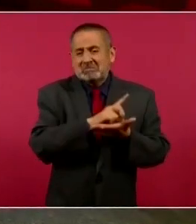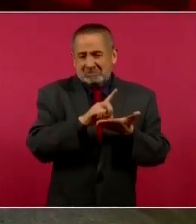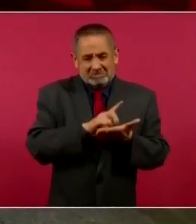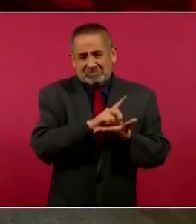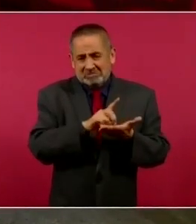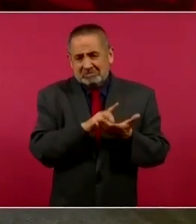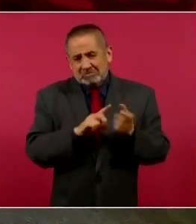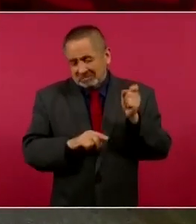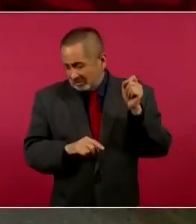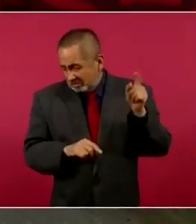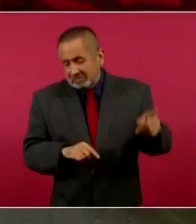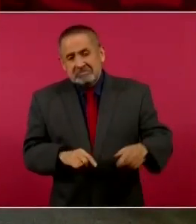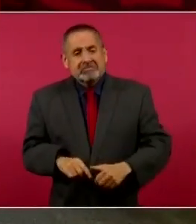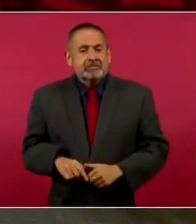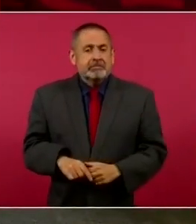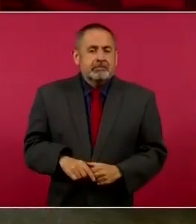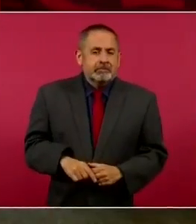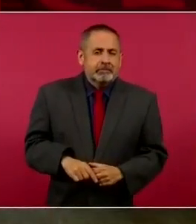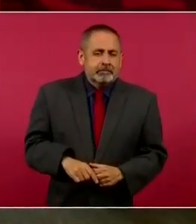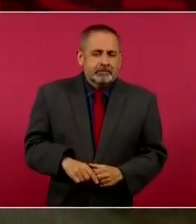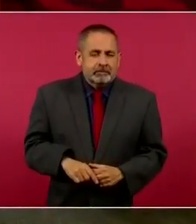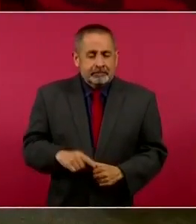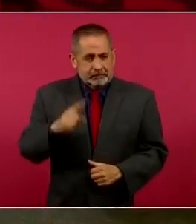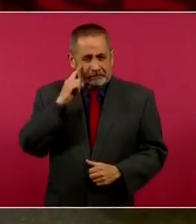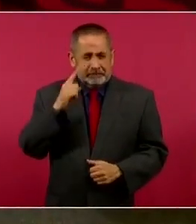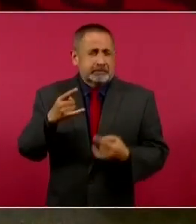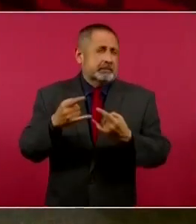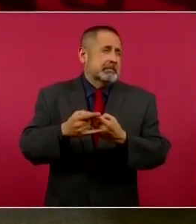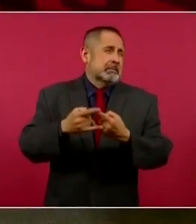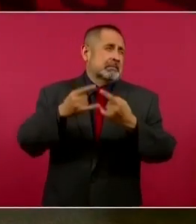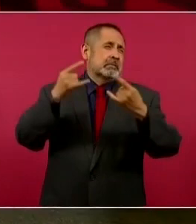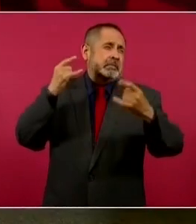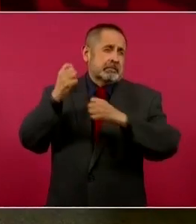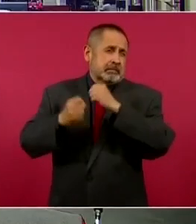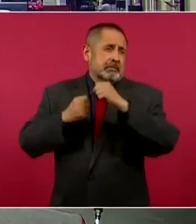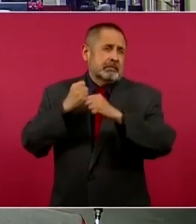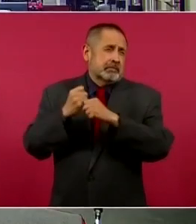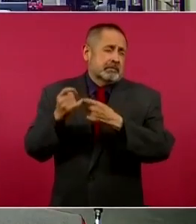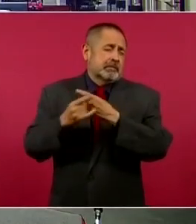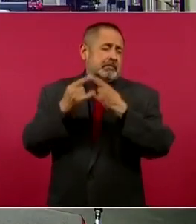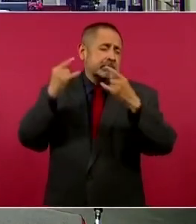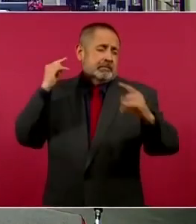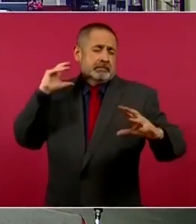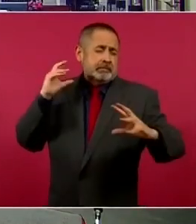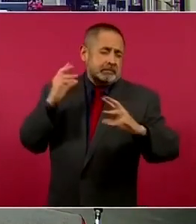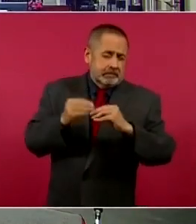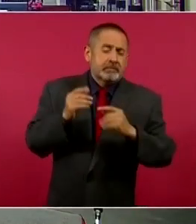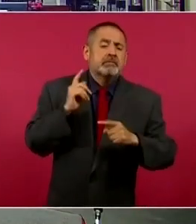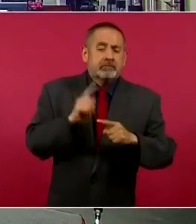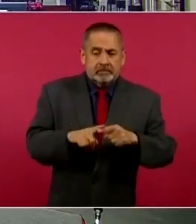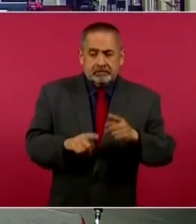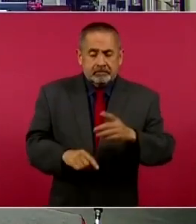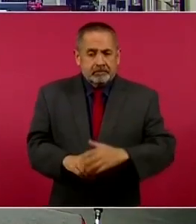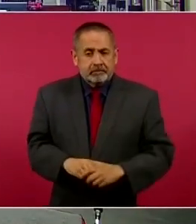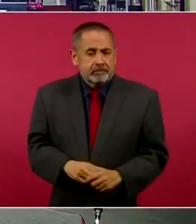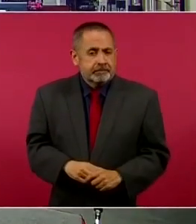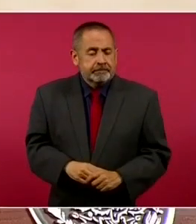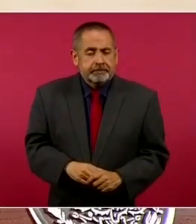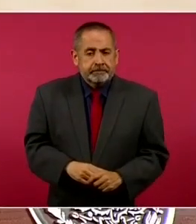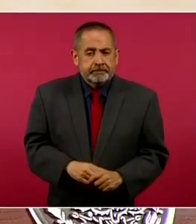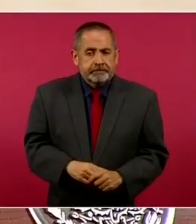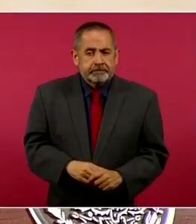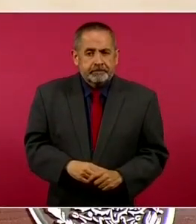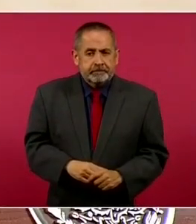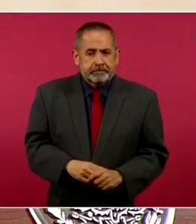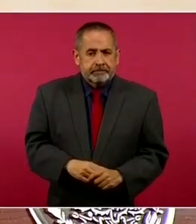a no centrarse en Sinaloa o en México Ya que en su territorio también existen carteles y son los que trafican